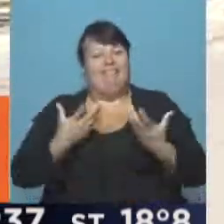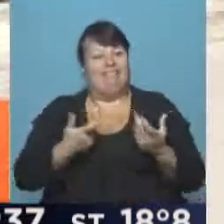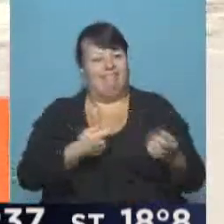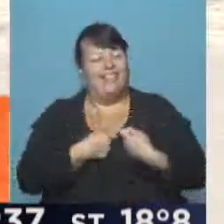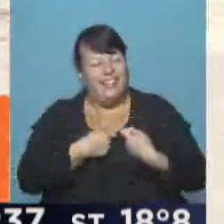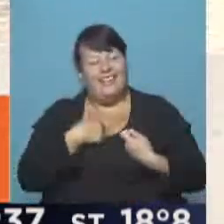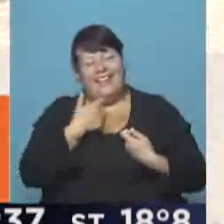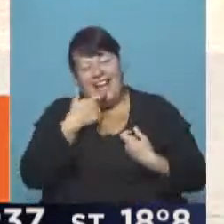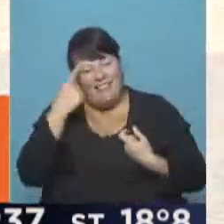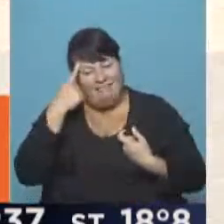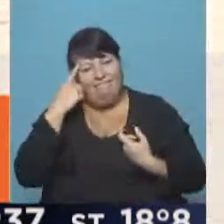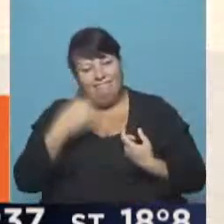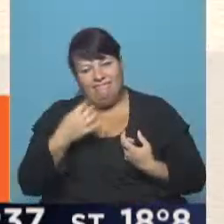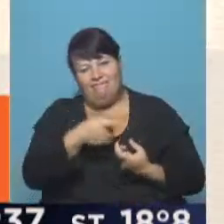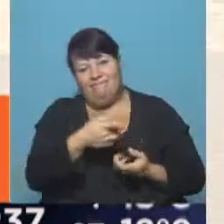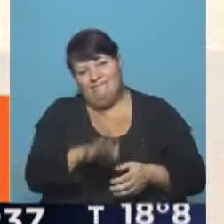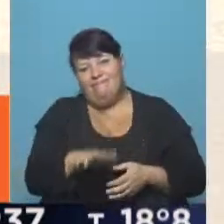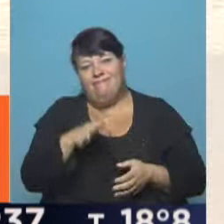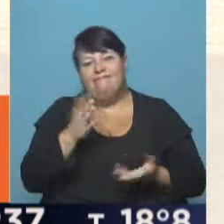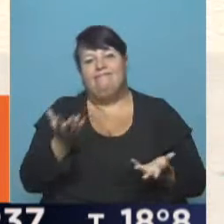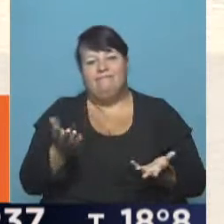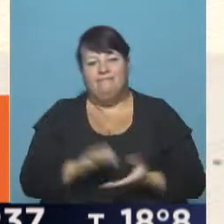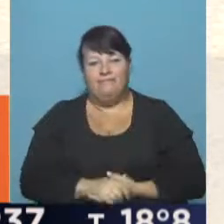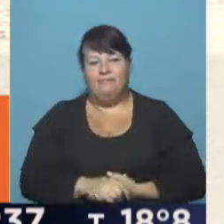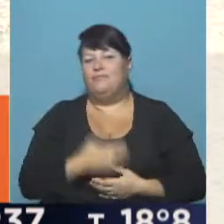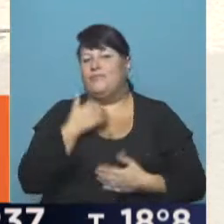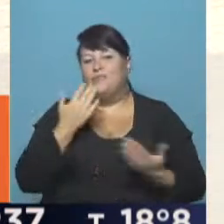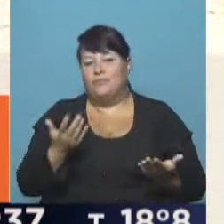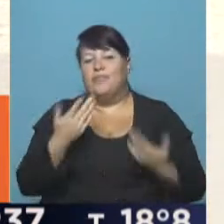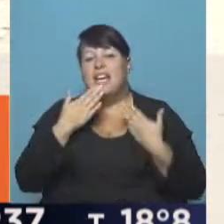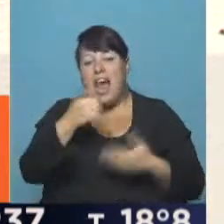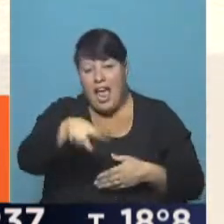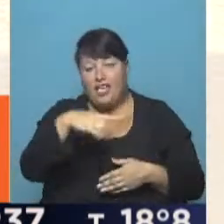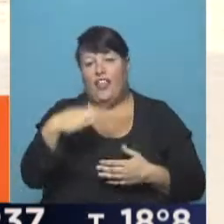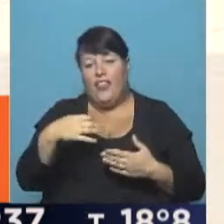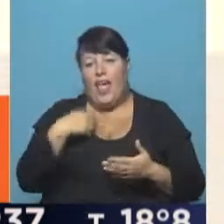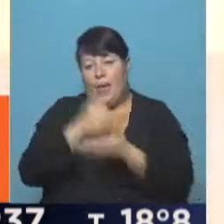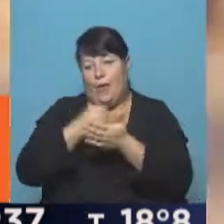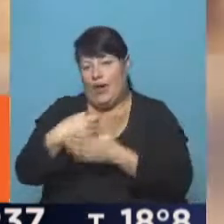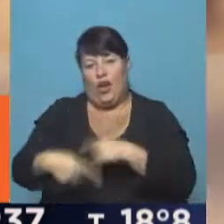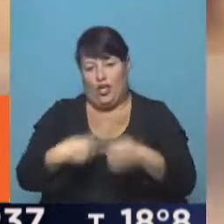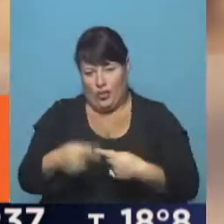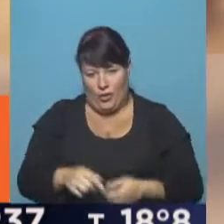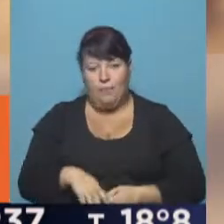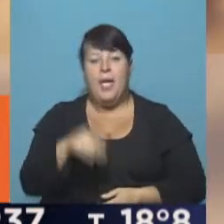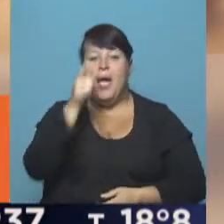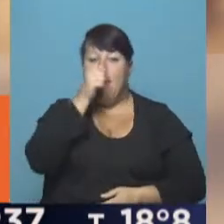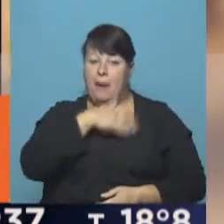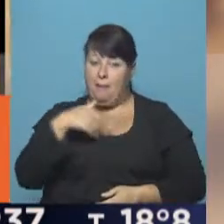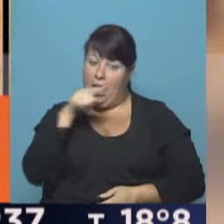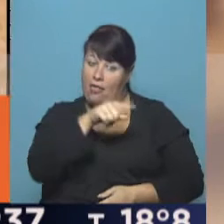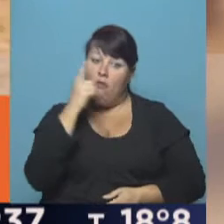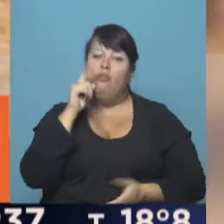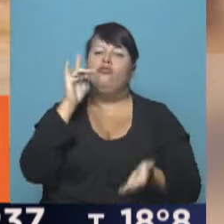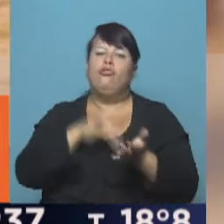hizo reaccionar y ver que, no sé, por ellos tenemos que estar de pie. A los padres de Julio César les